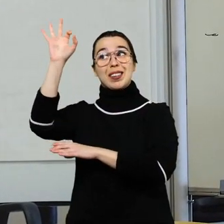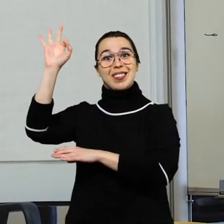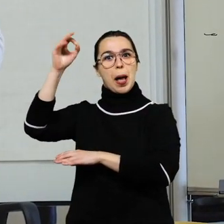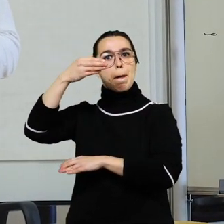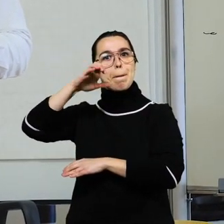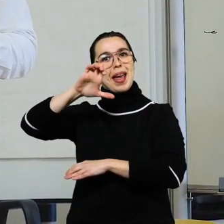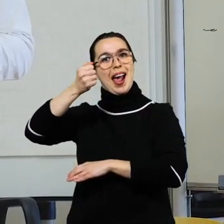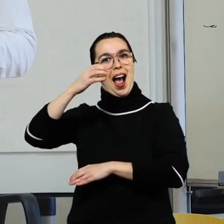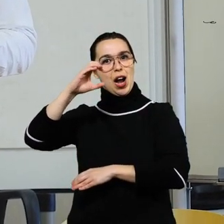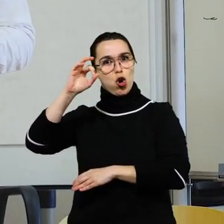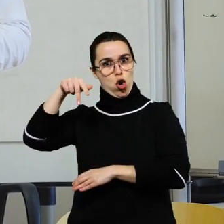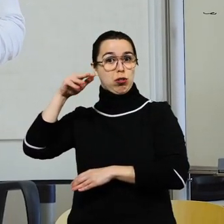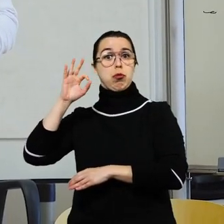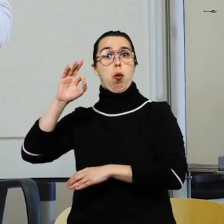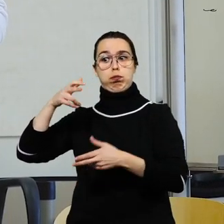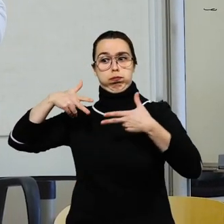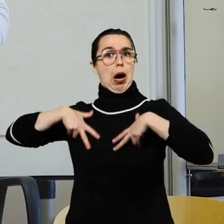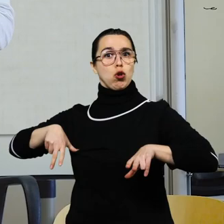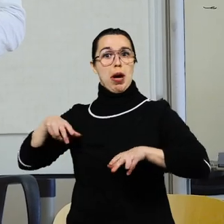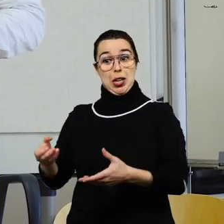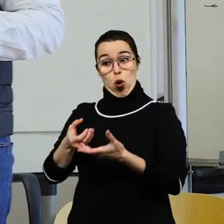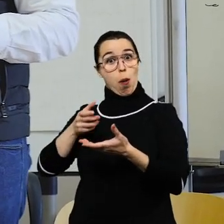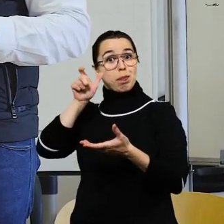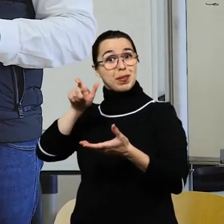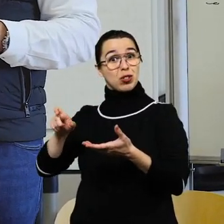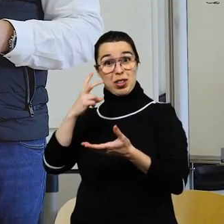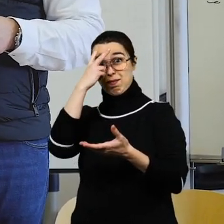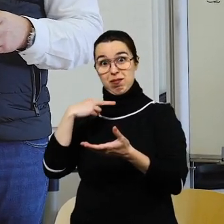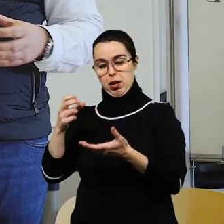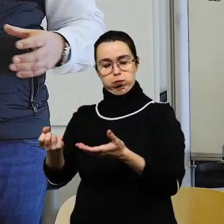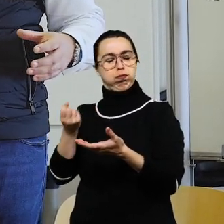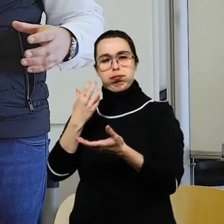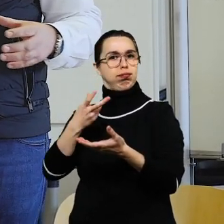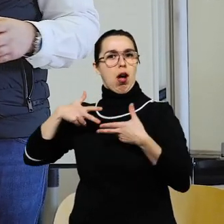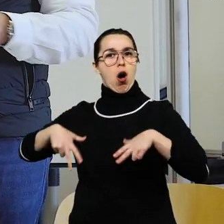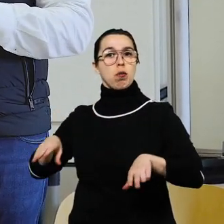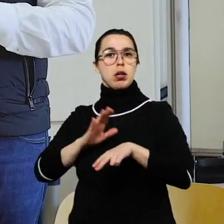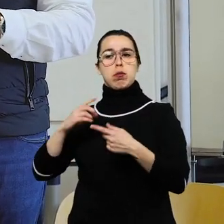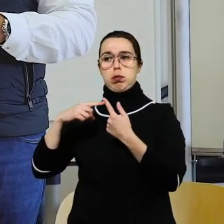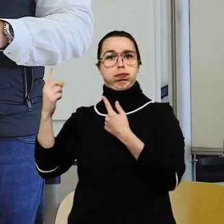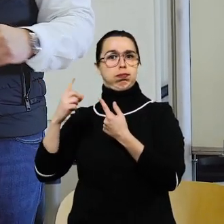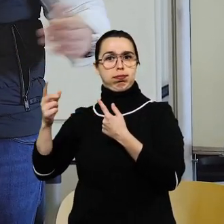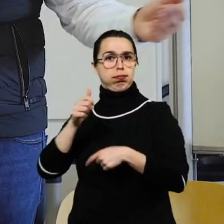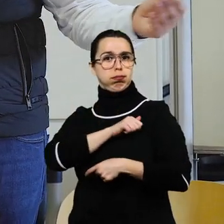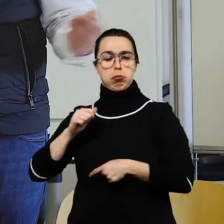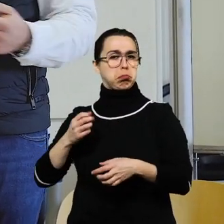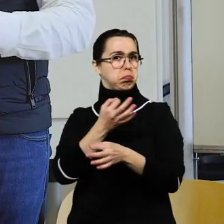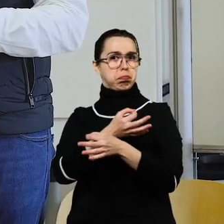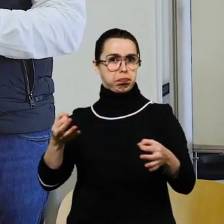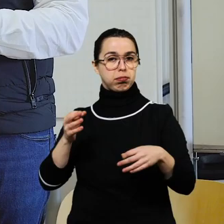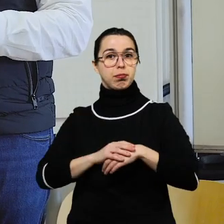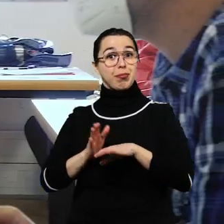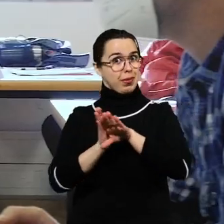caso, no solamente en toda la parte de tecnología del bus, con la incorporación que hemos hecho